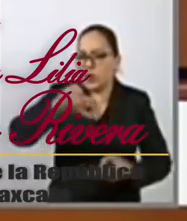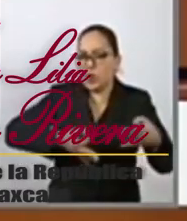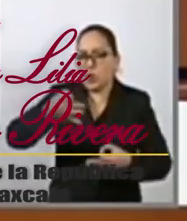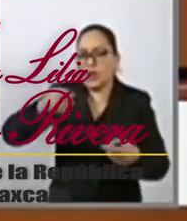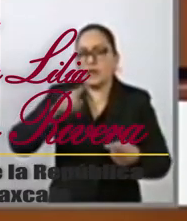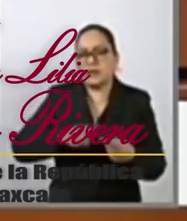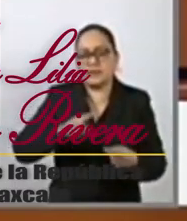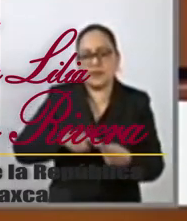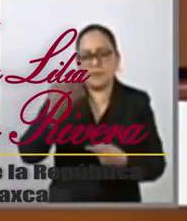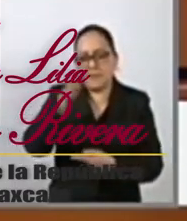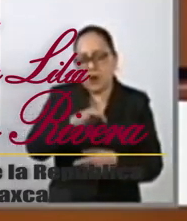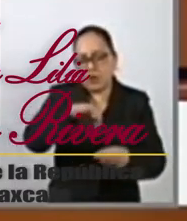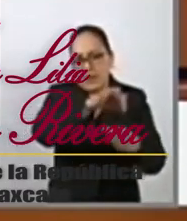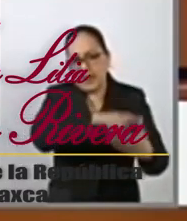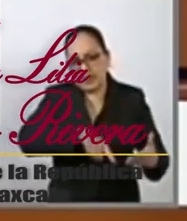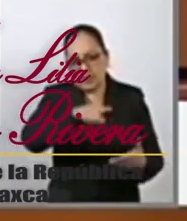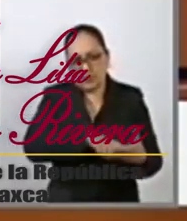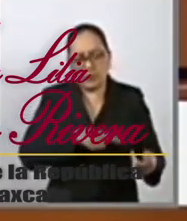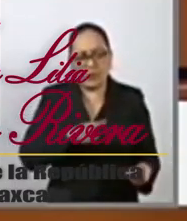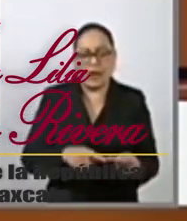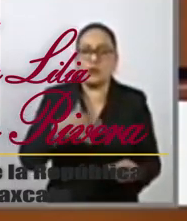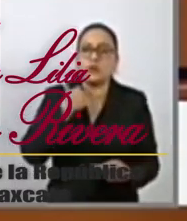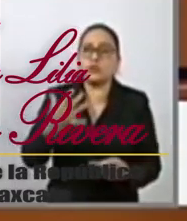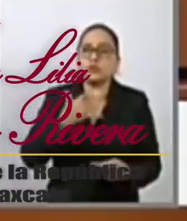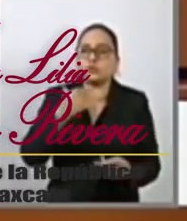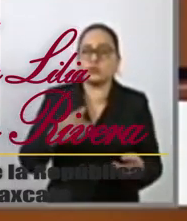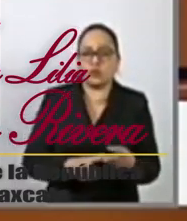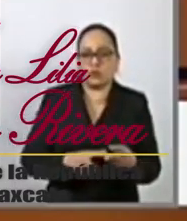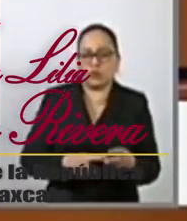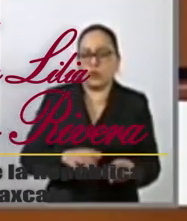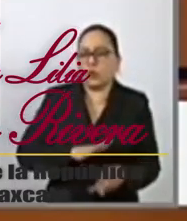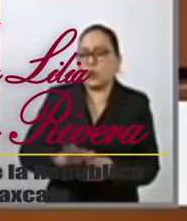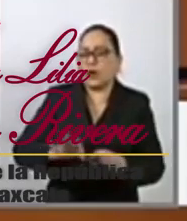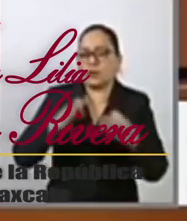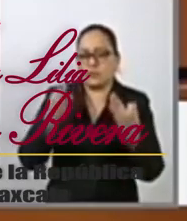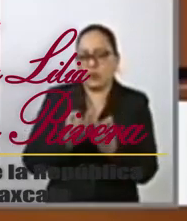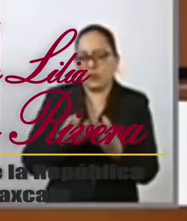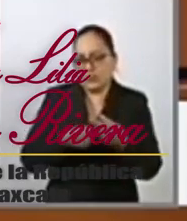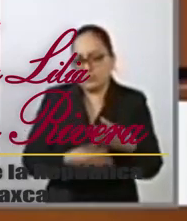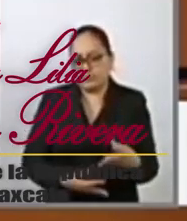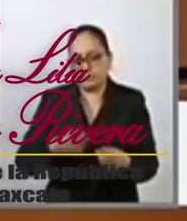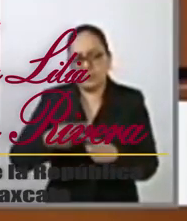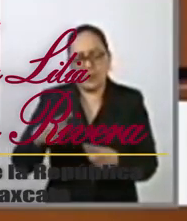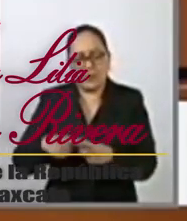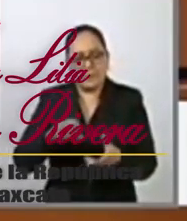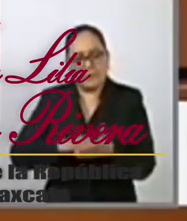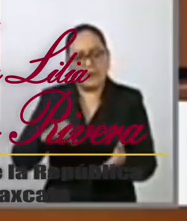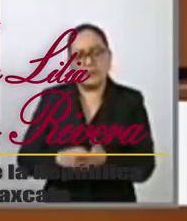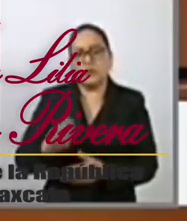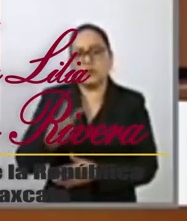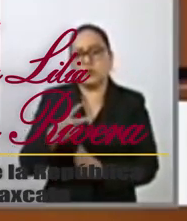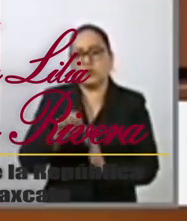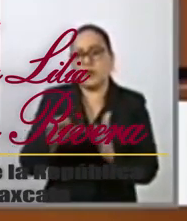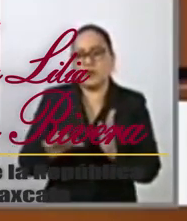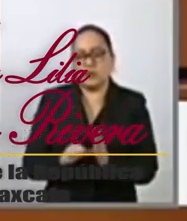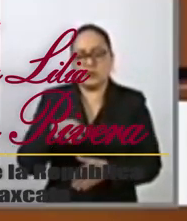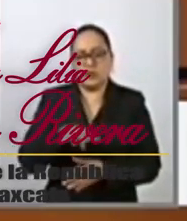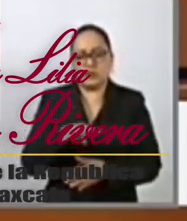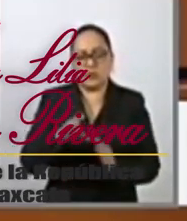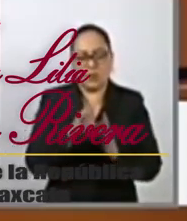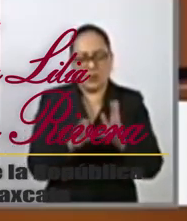delitos electorales, los hechos de corrupción o cualquiera de los delitos señalados en el párrafo segundo del artículo